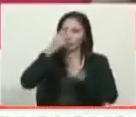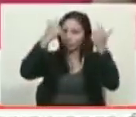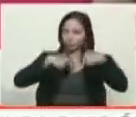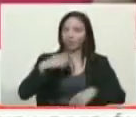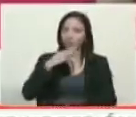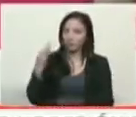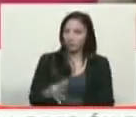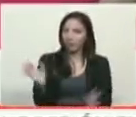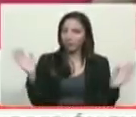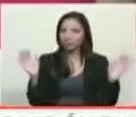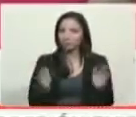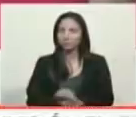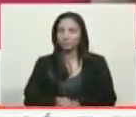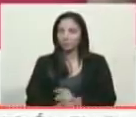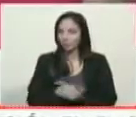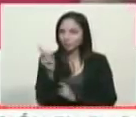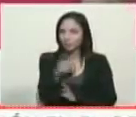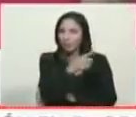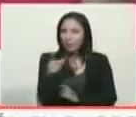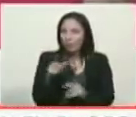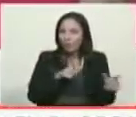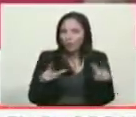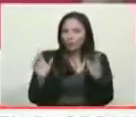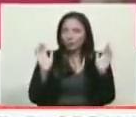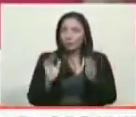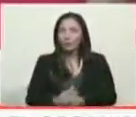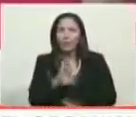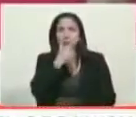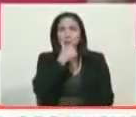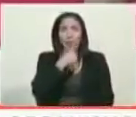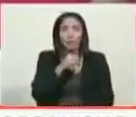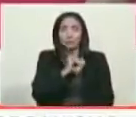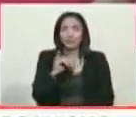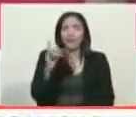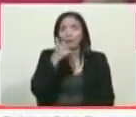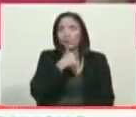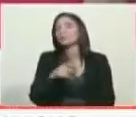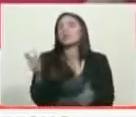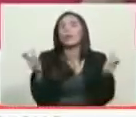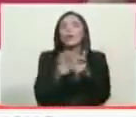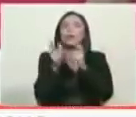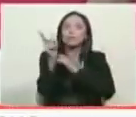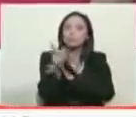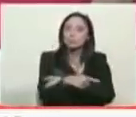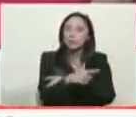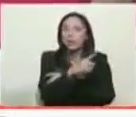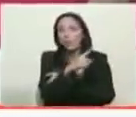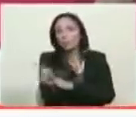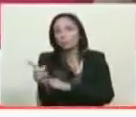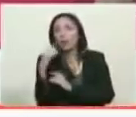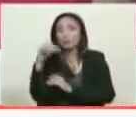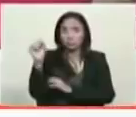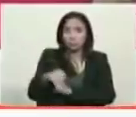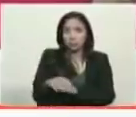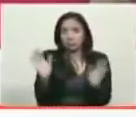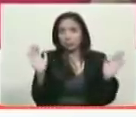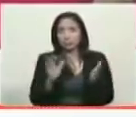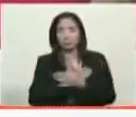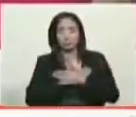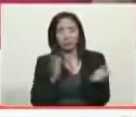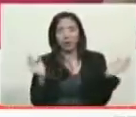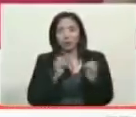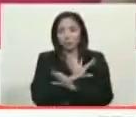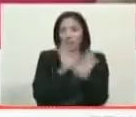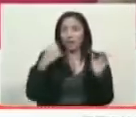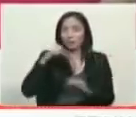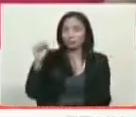ofendo, ni temo. Tan sencillo. ¿Usted se reunió? Sí. A mí me pregunta, ¿usted se reunió? Sí. Porque